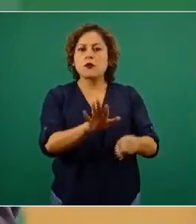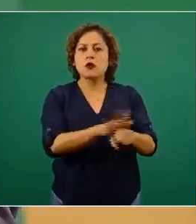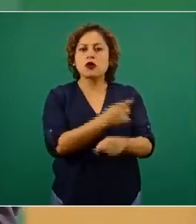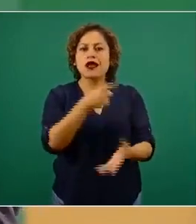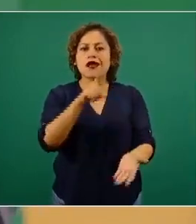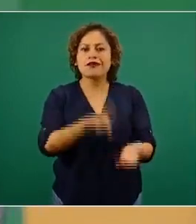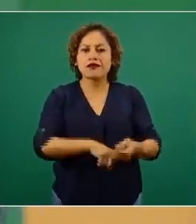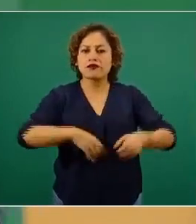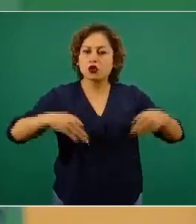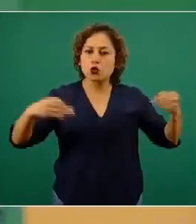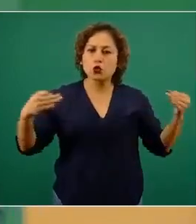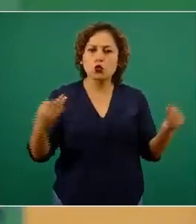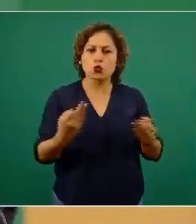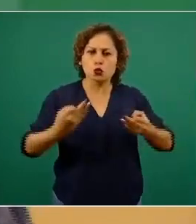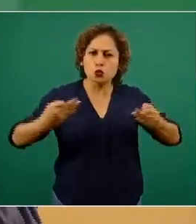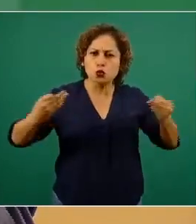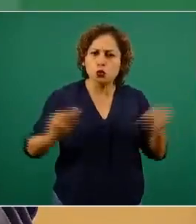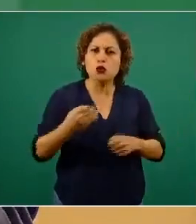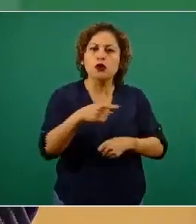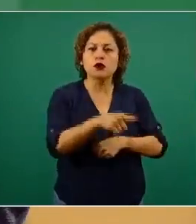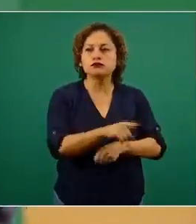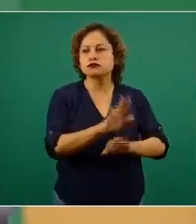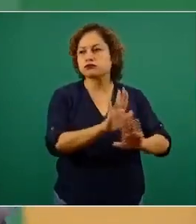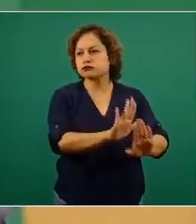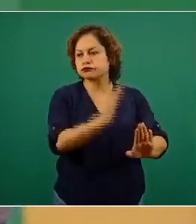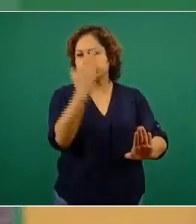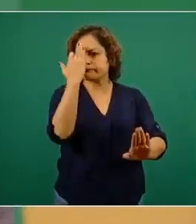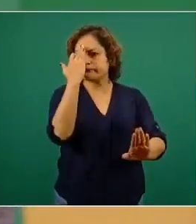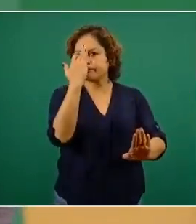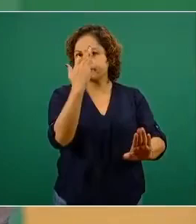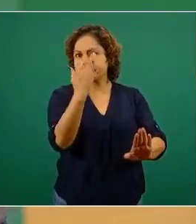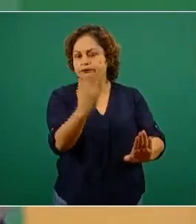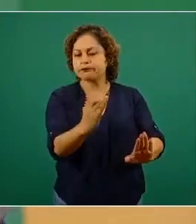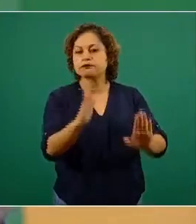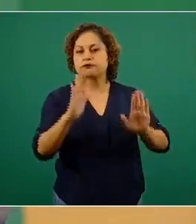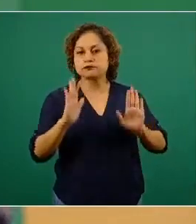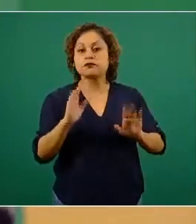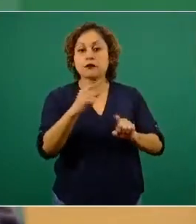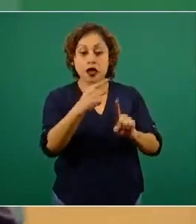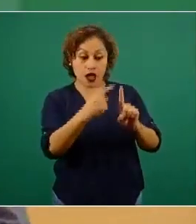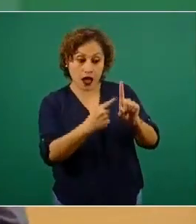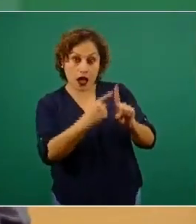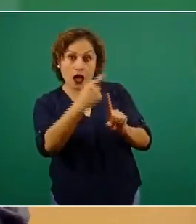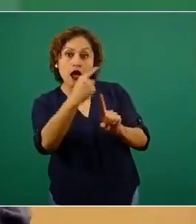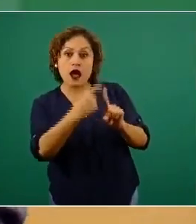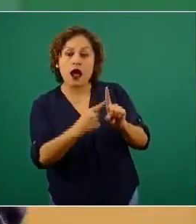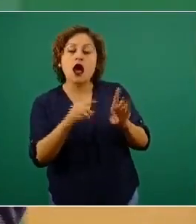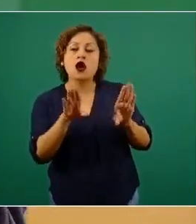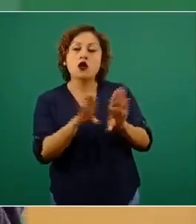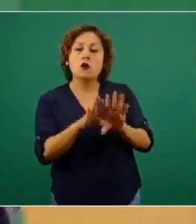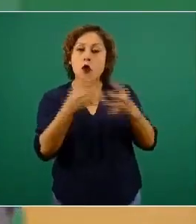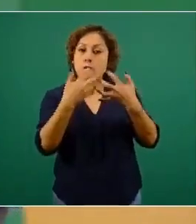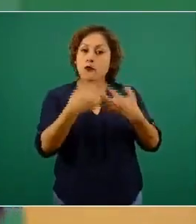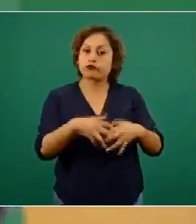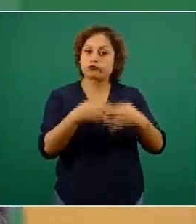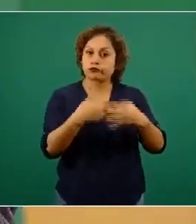al contenedor y se haya mantenido estable la temperatura. Esta temperatura la monitoreamos con un dispositivo electrónico